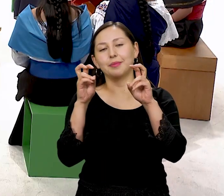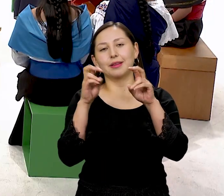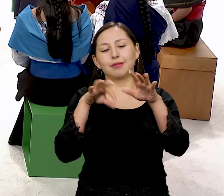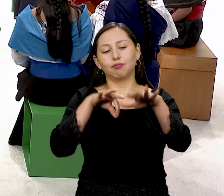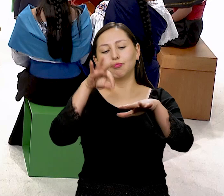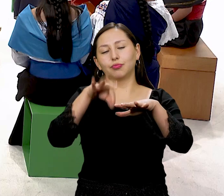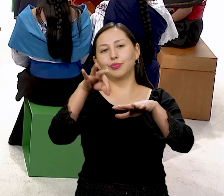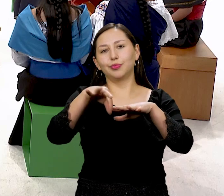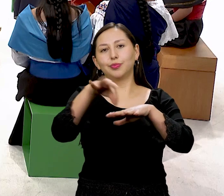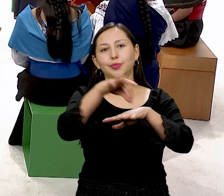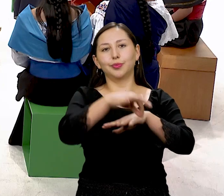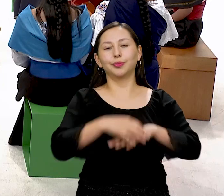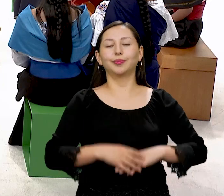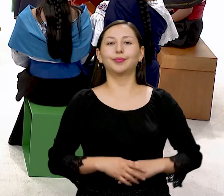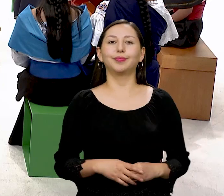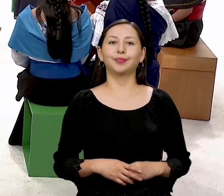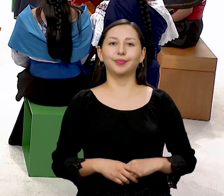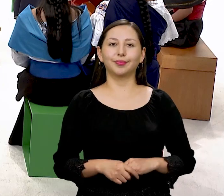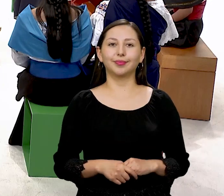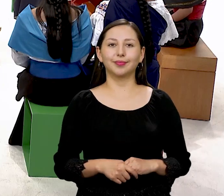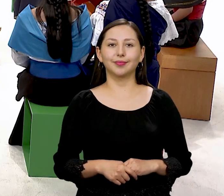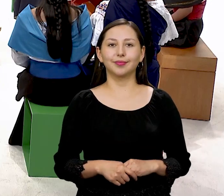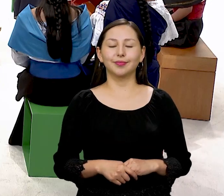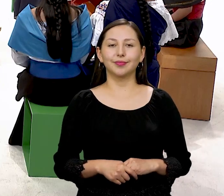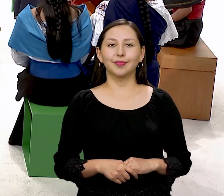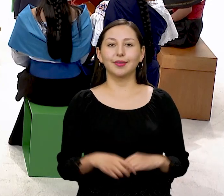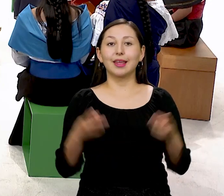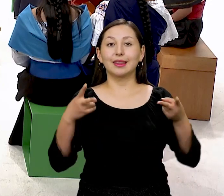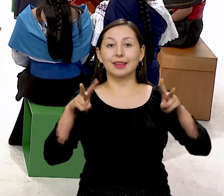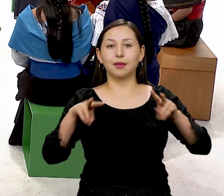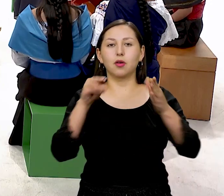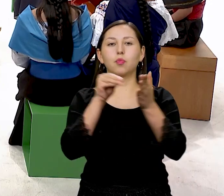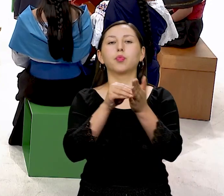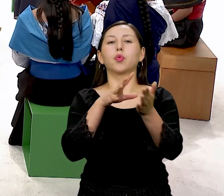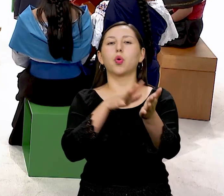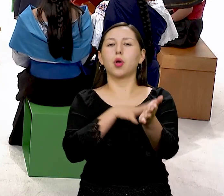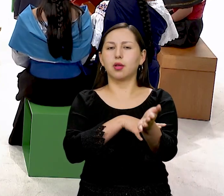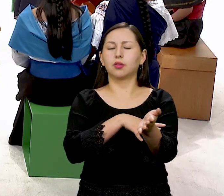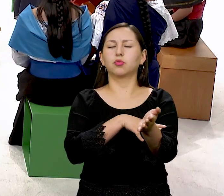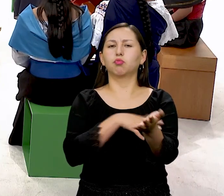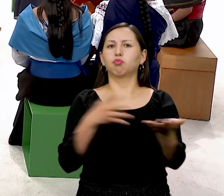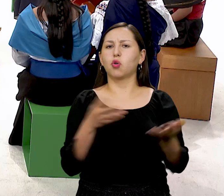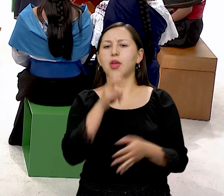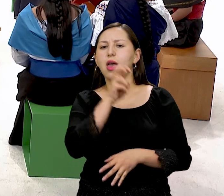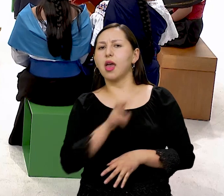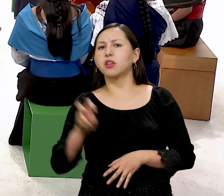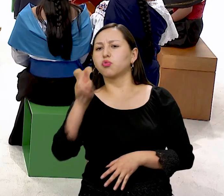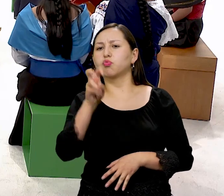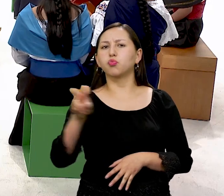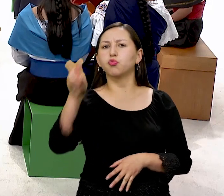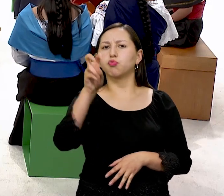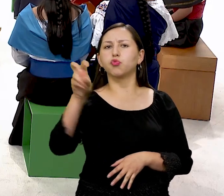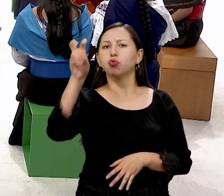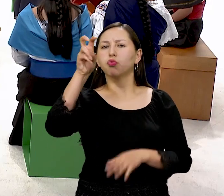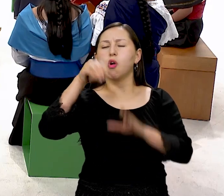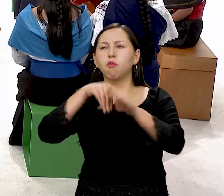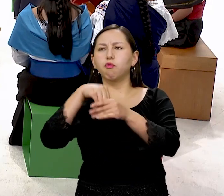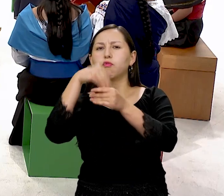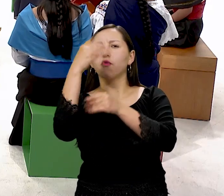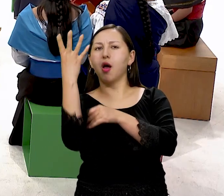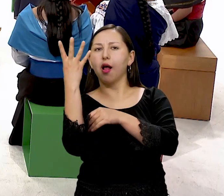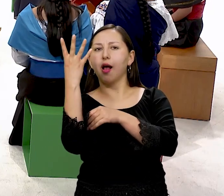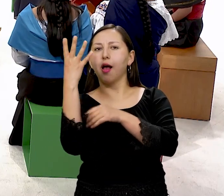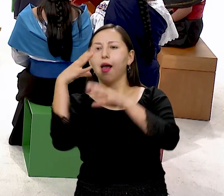las giberelinas. Pero en cuanto a lo que hablan de el proyecto de exploración espacial,